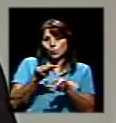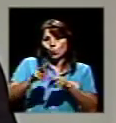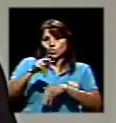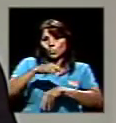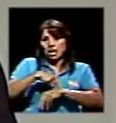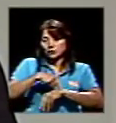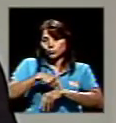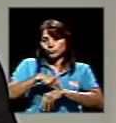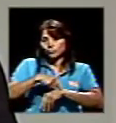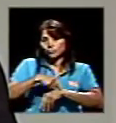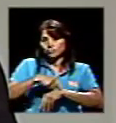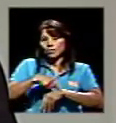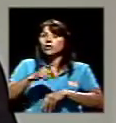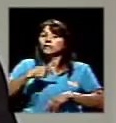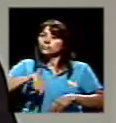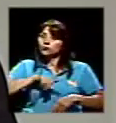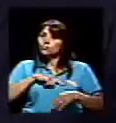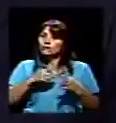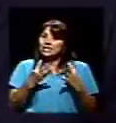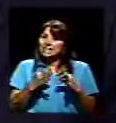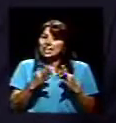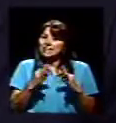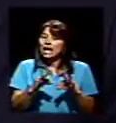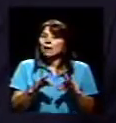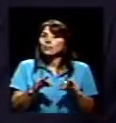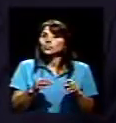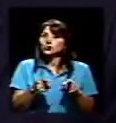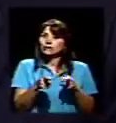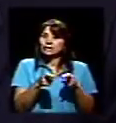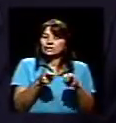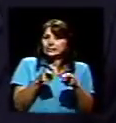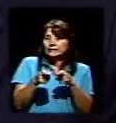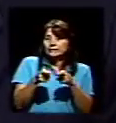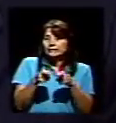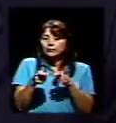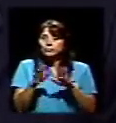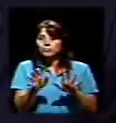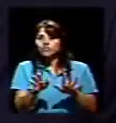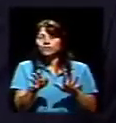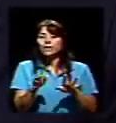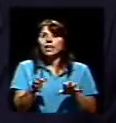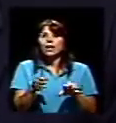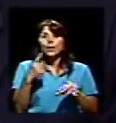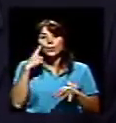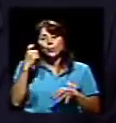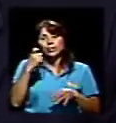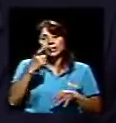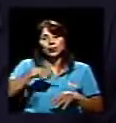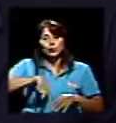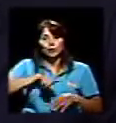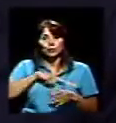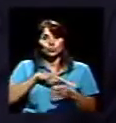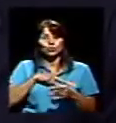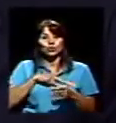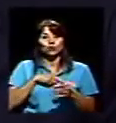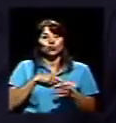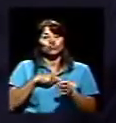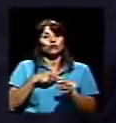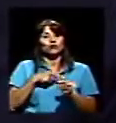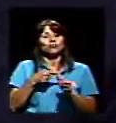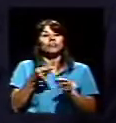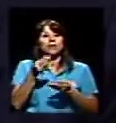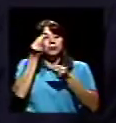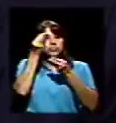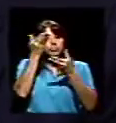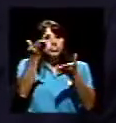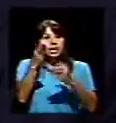vez intentamos tratar de modular lo que decimos sobre el tema, porque cuando planteamos que la caja está resuelta, nunca